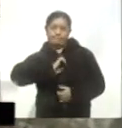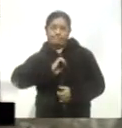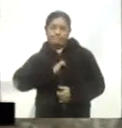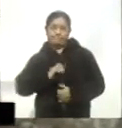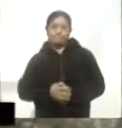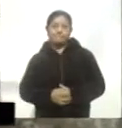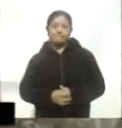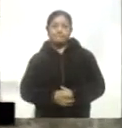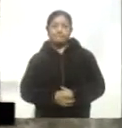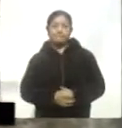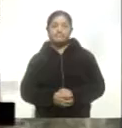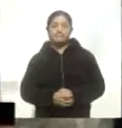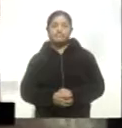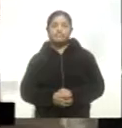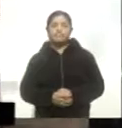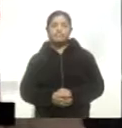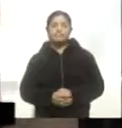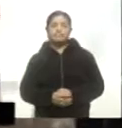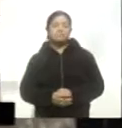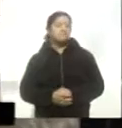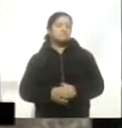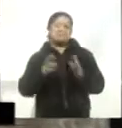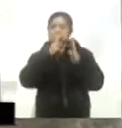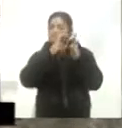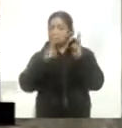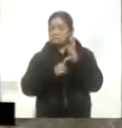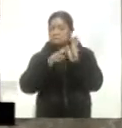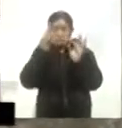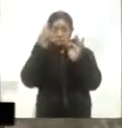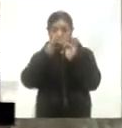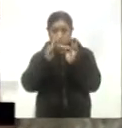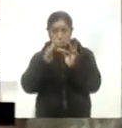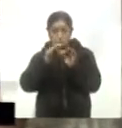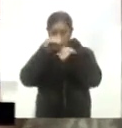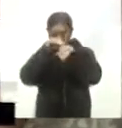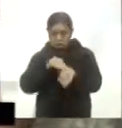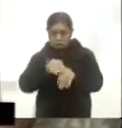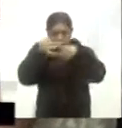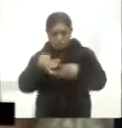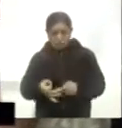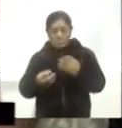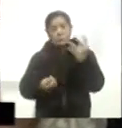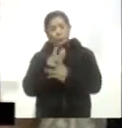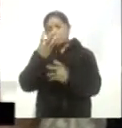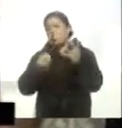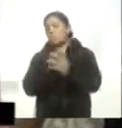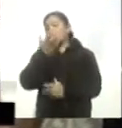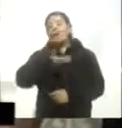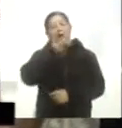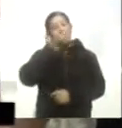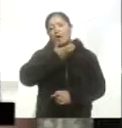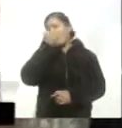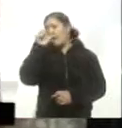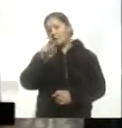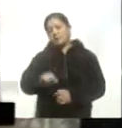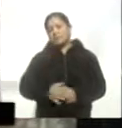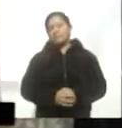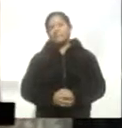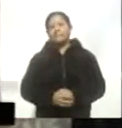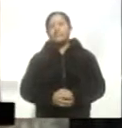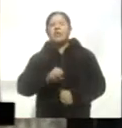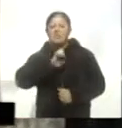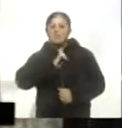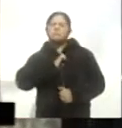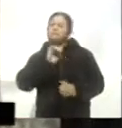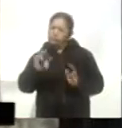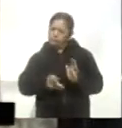debidas medidas que se han implementado con la nueva normalidad. Estamos retomando el entrenamiento, pero